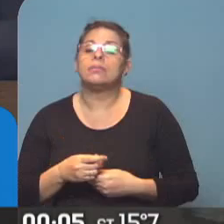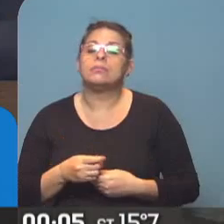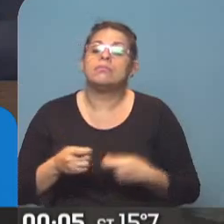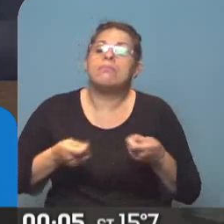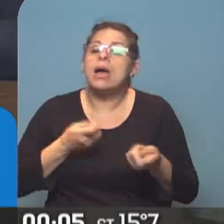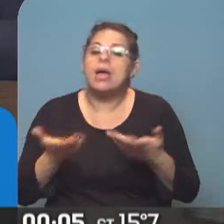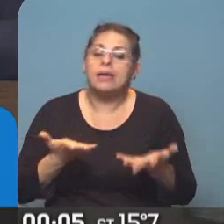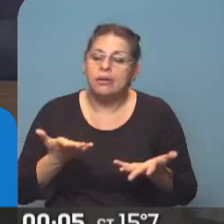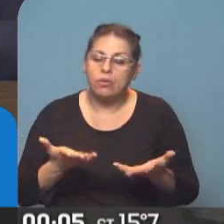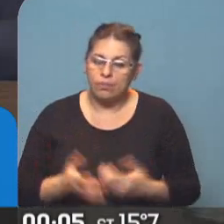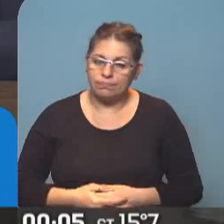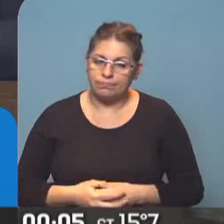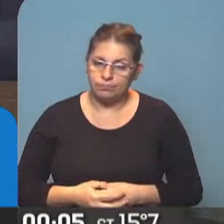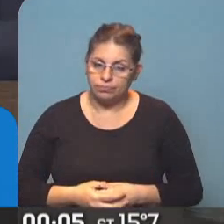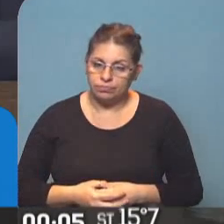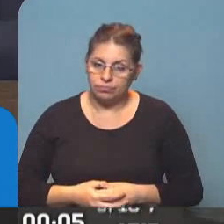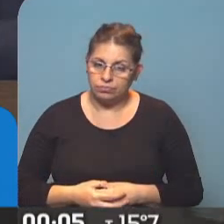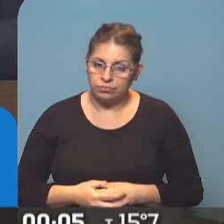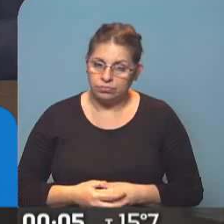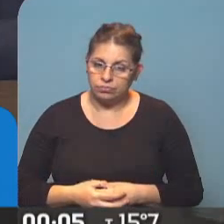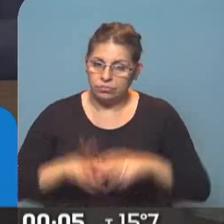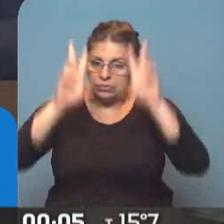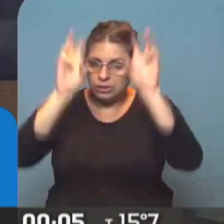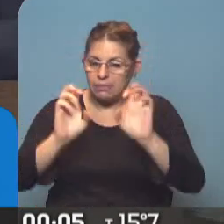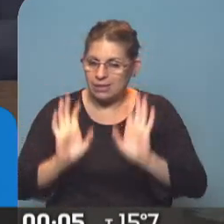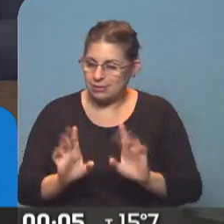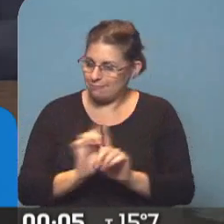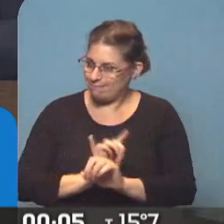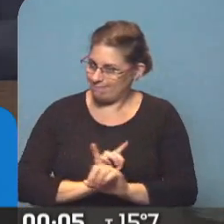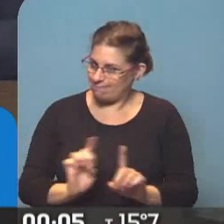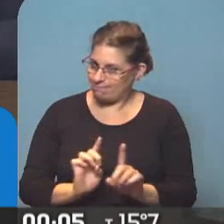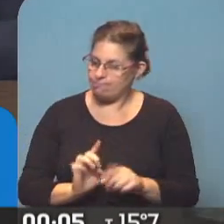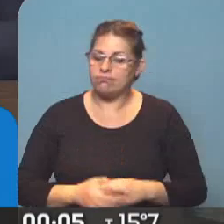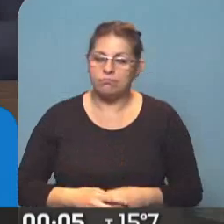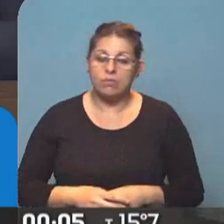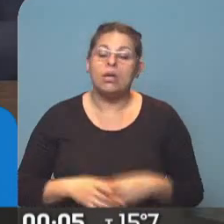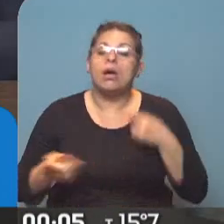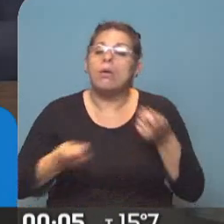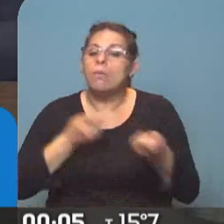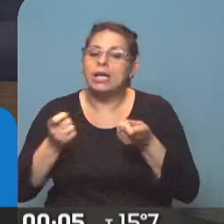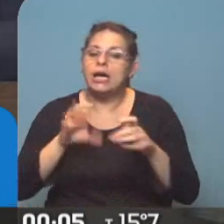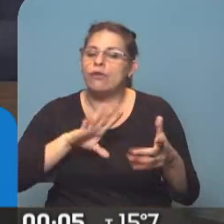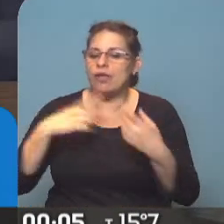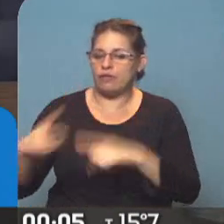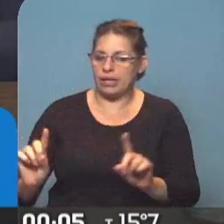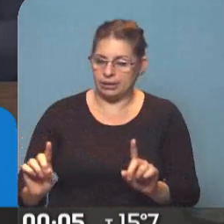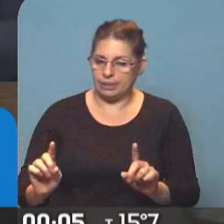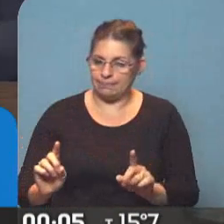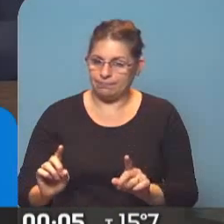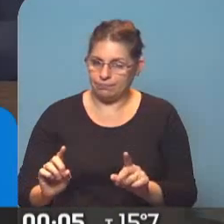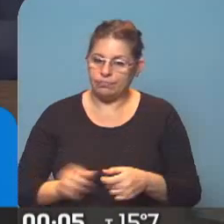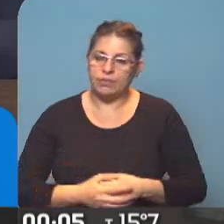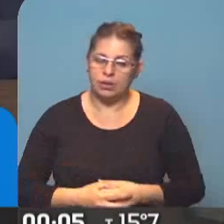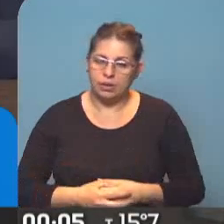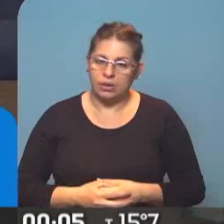carriles en los que se tienen que manejar estos casos, se ha manejado de otra manera. Se ha